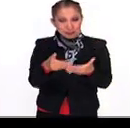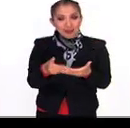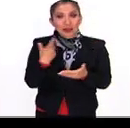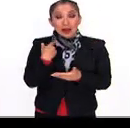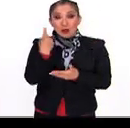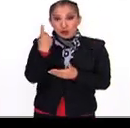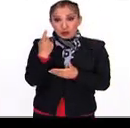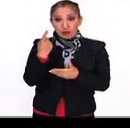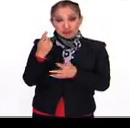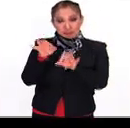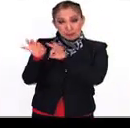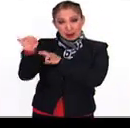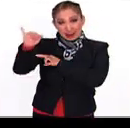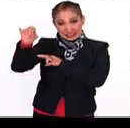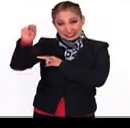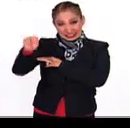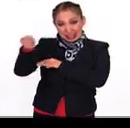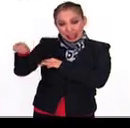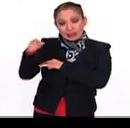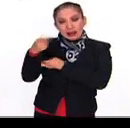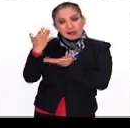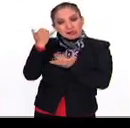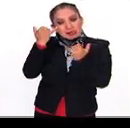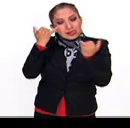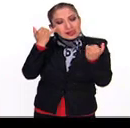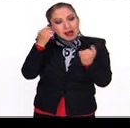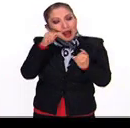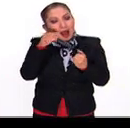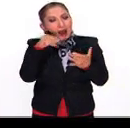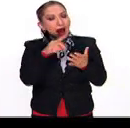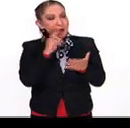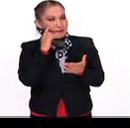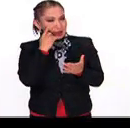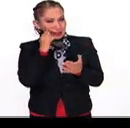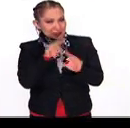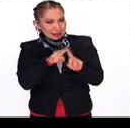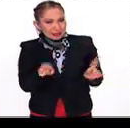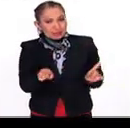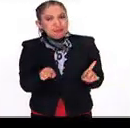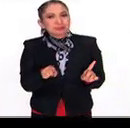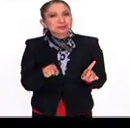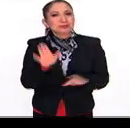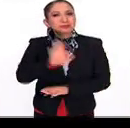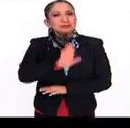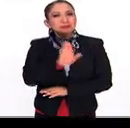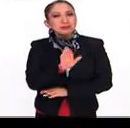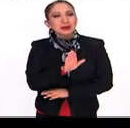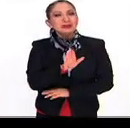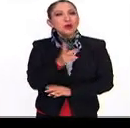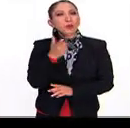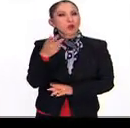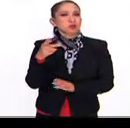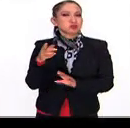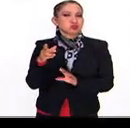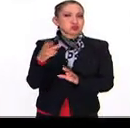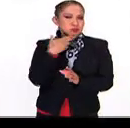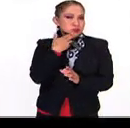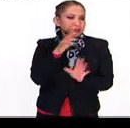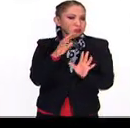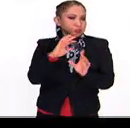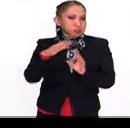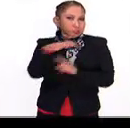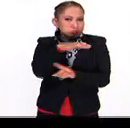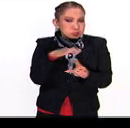algo donde el trabajo de Jan ahí ha sido proponer, también porque eso es apropiado para una